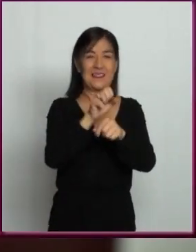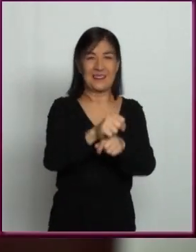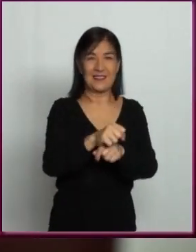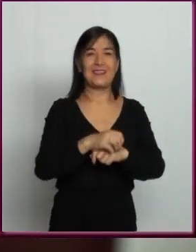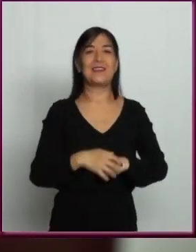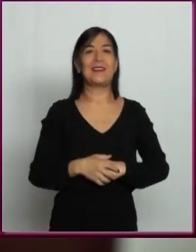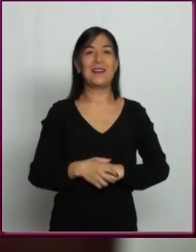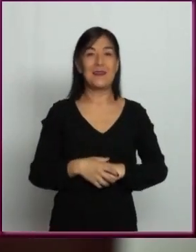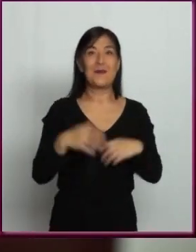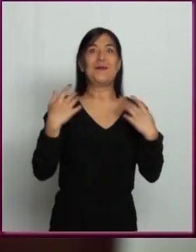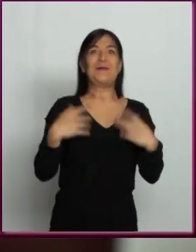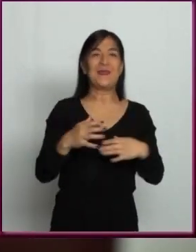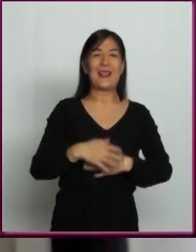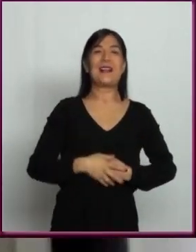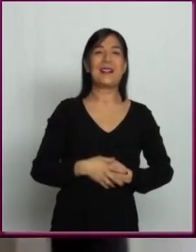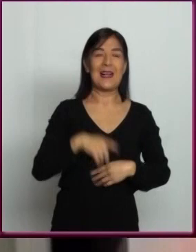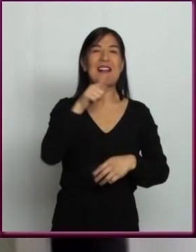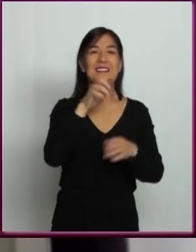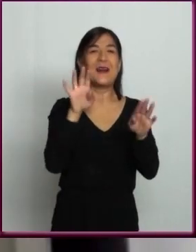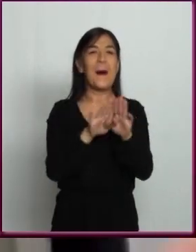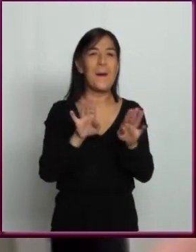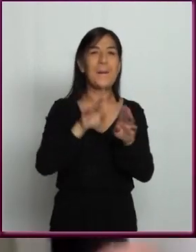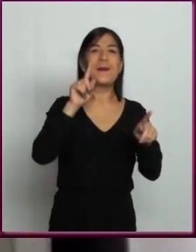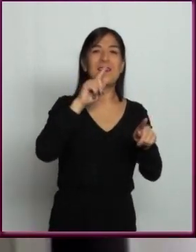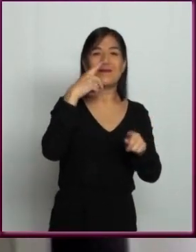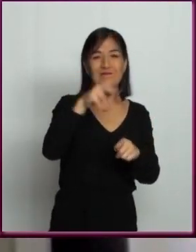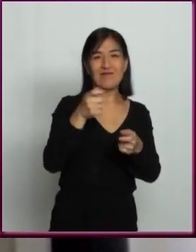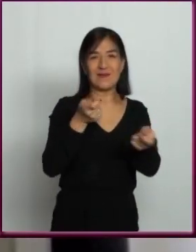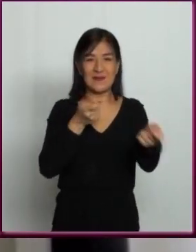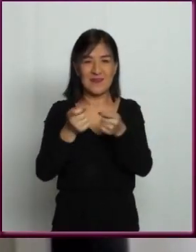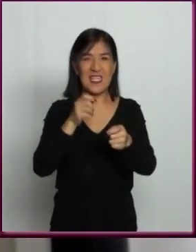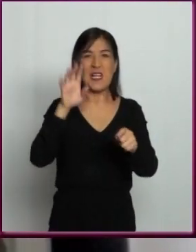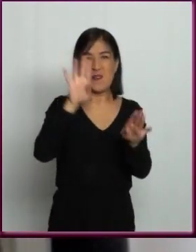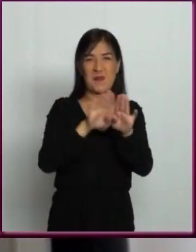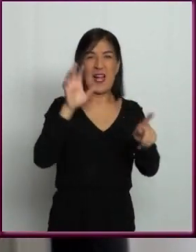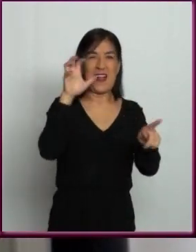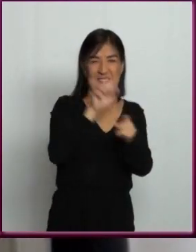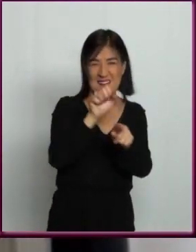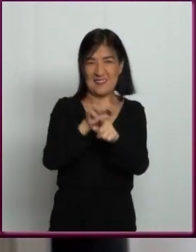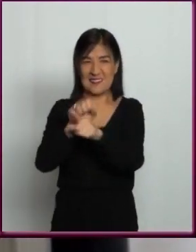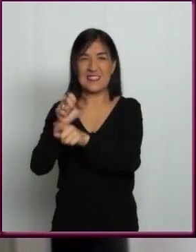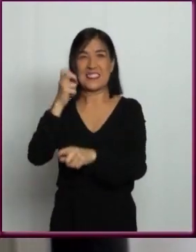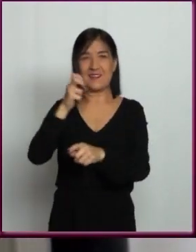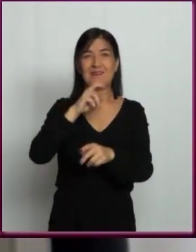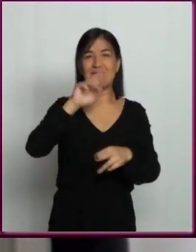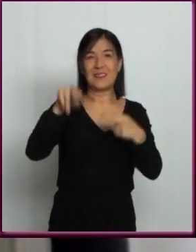pensando en las diferentes estrategias de depredadores que existen en la naturaleza, a mí me llama mucho la